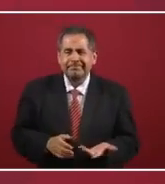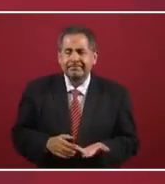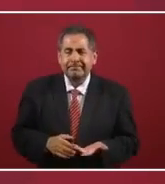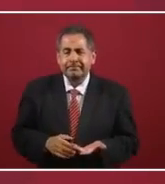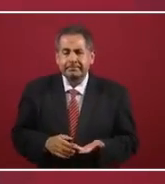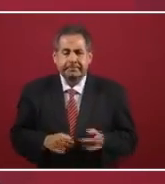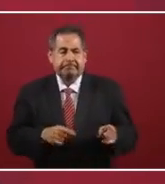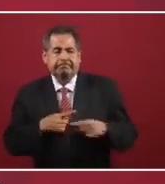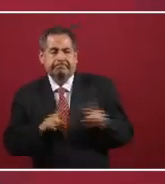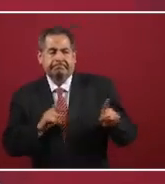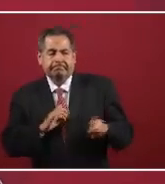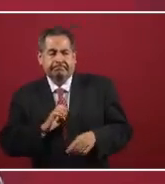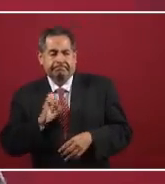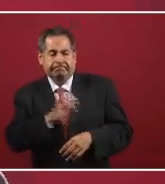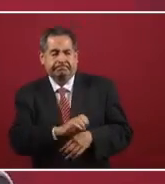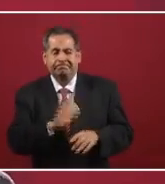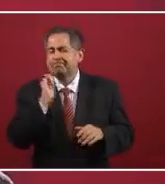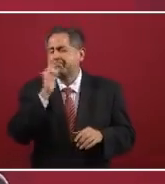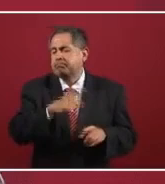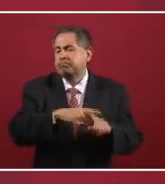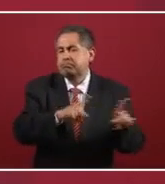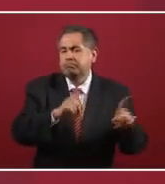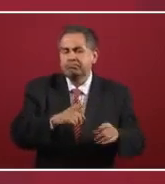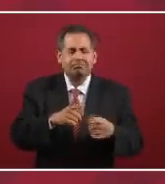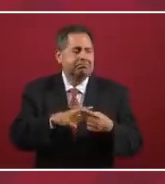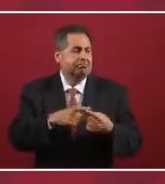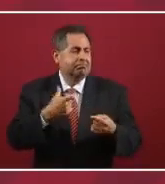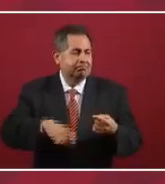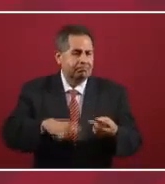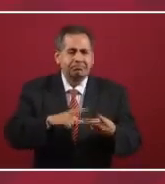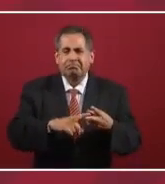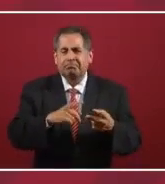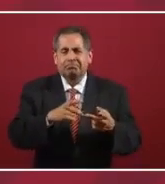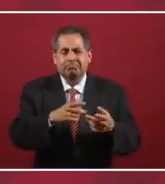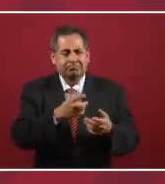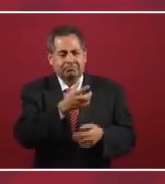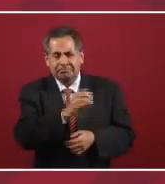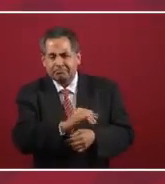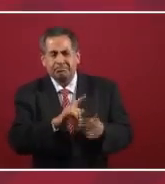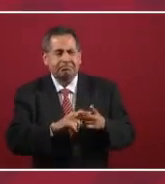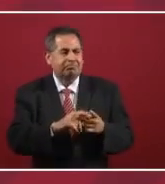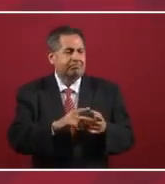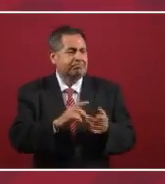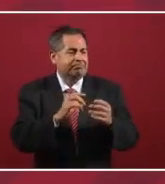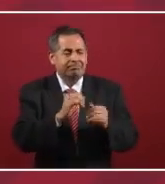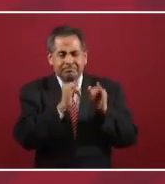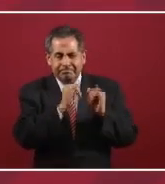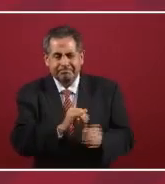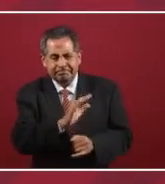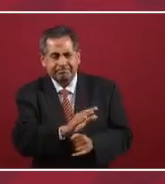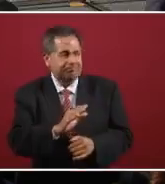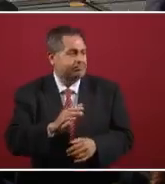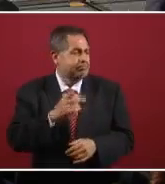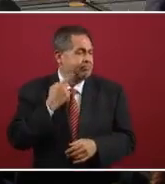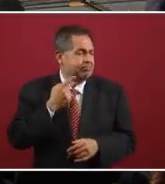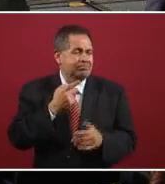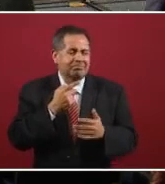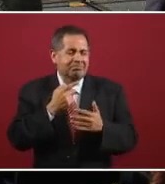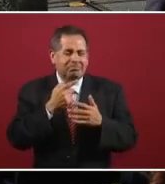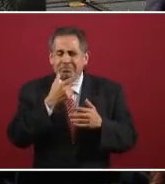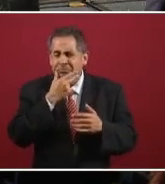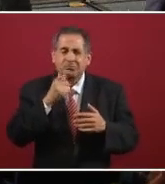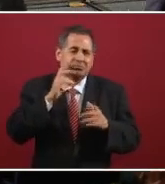como diferente, por cualquier condición, social, económica, de identidad política, de género,